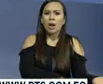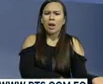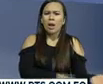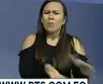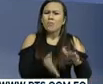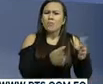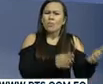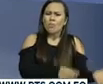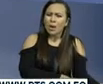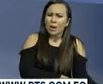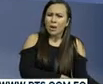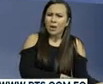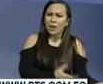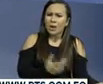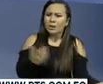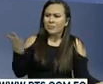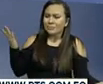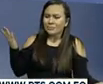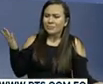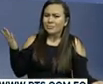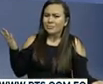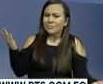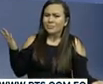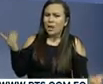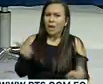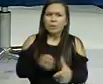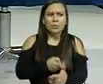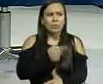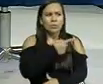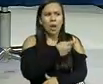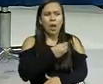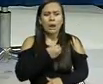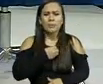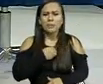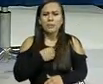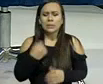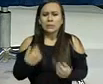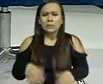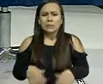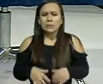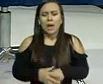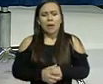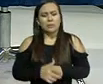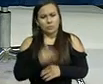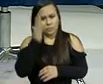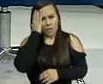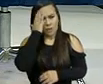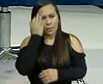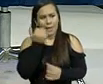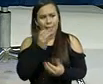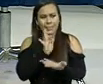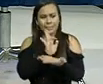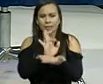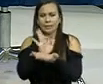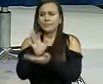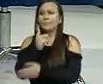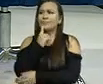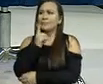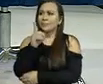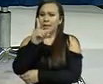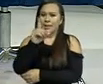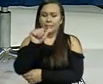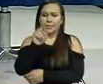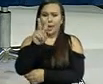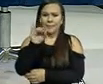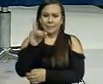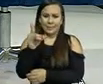podría tener algo que ver con este tema muy grave lo que usted está diciendo ahora en cuanto a las comparecencias de don david salomón